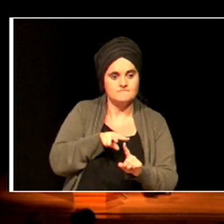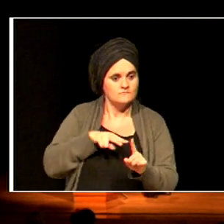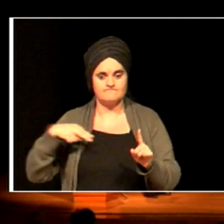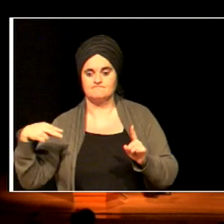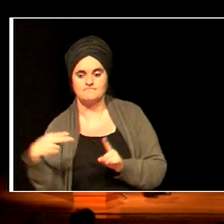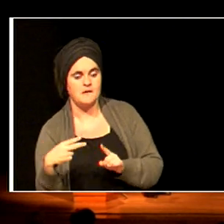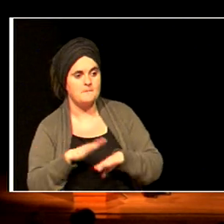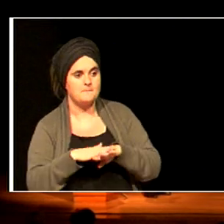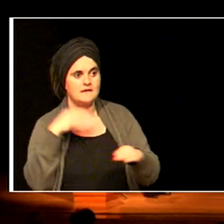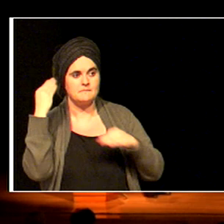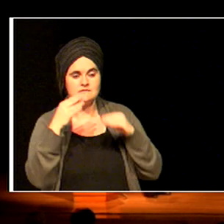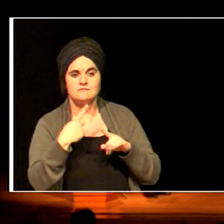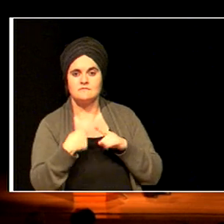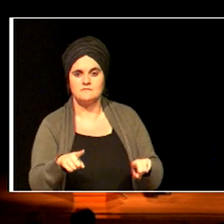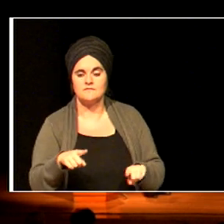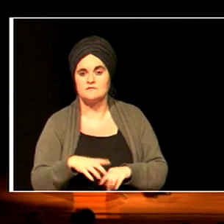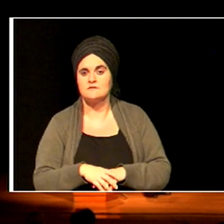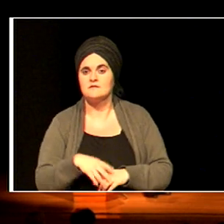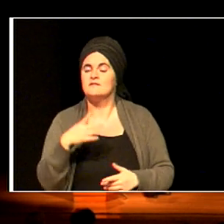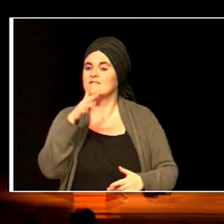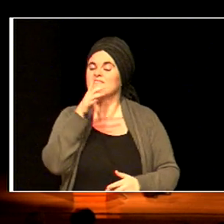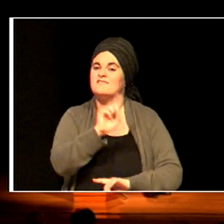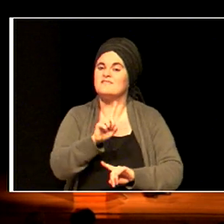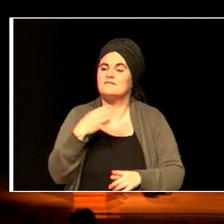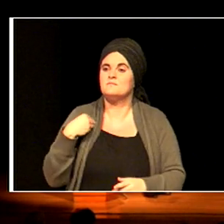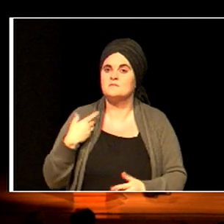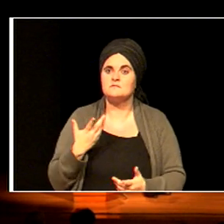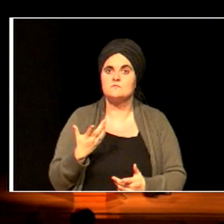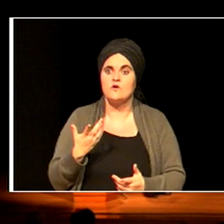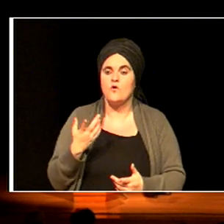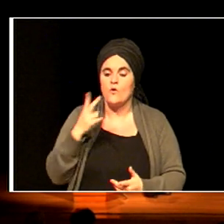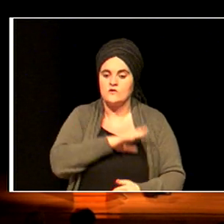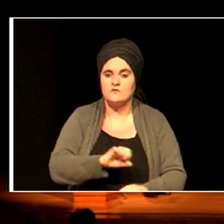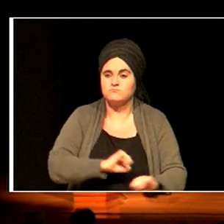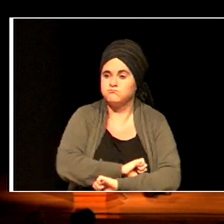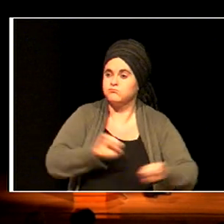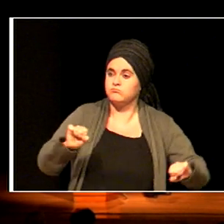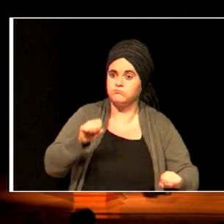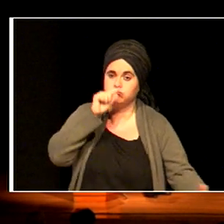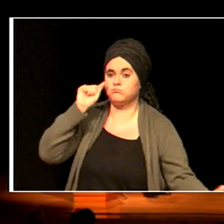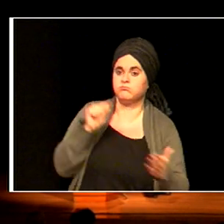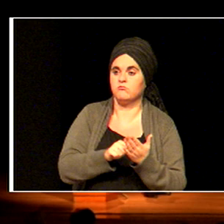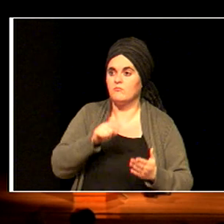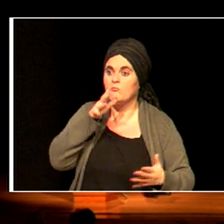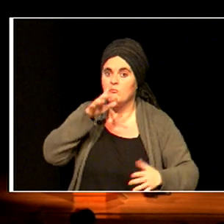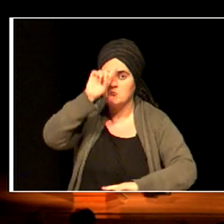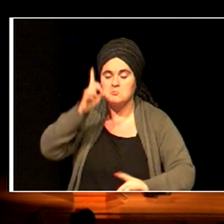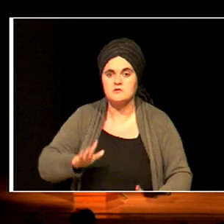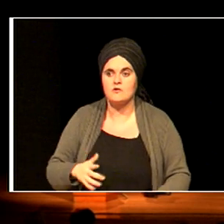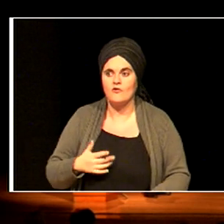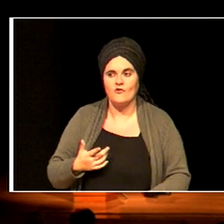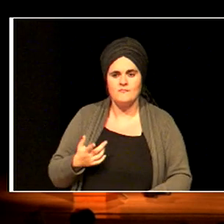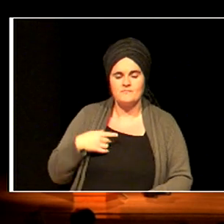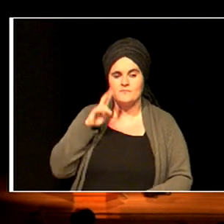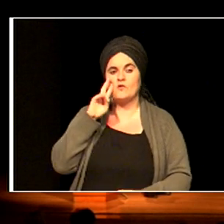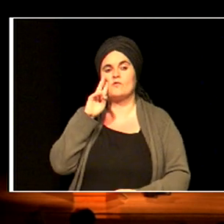otra manera. Porque no es lo mismo un niño que estalla de repente y no sabemos por qué, que si yo detecto cuál es la